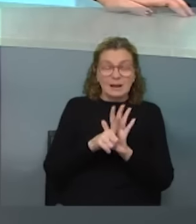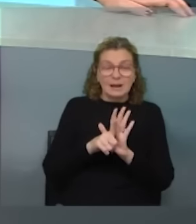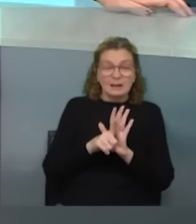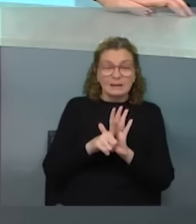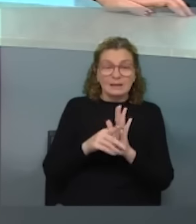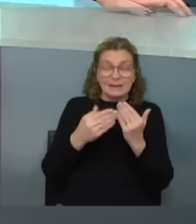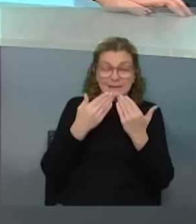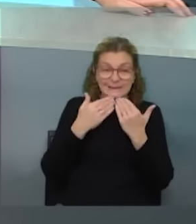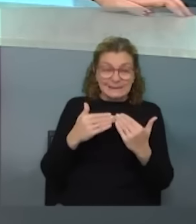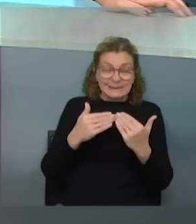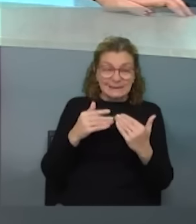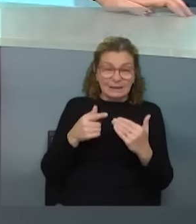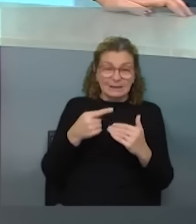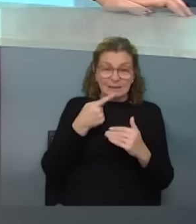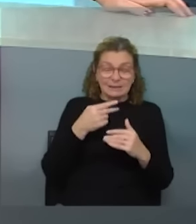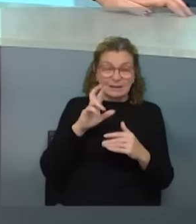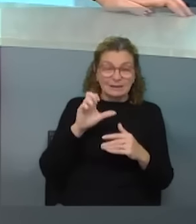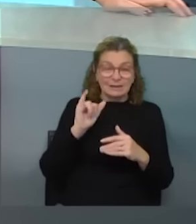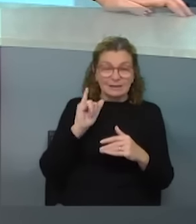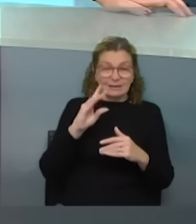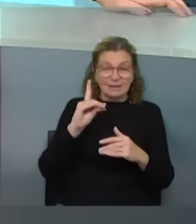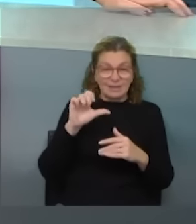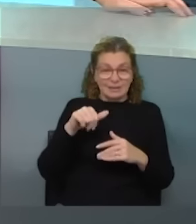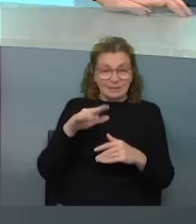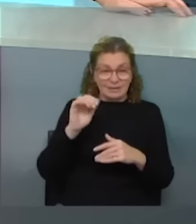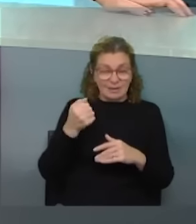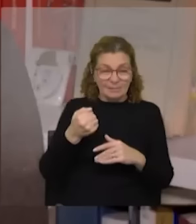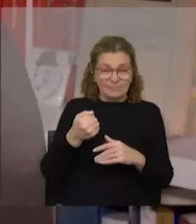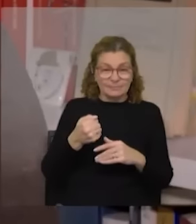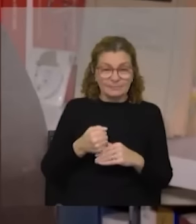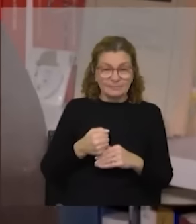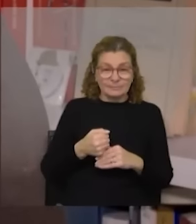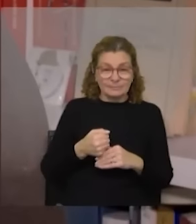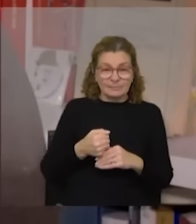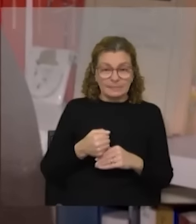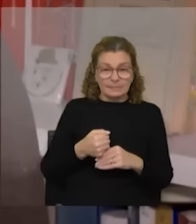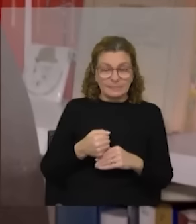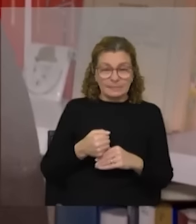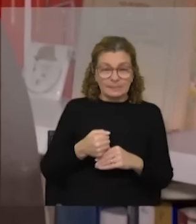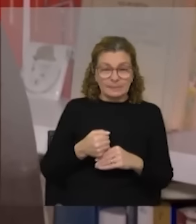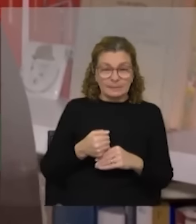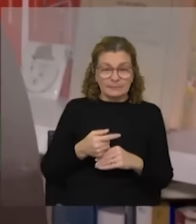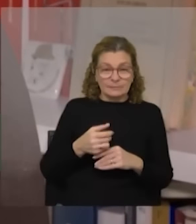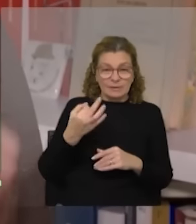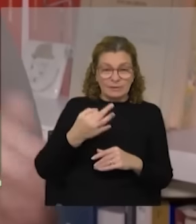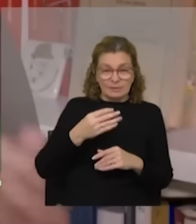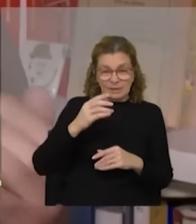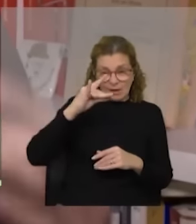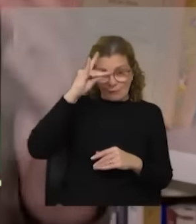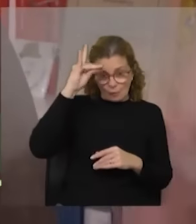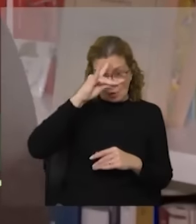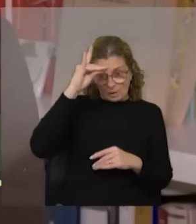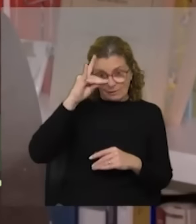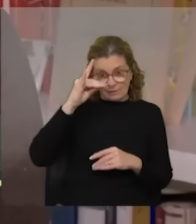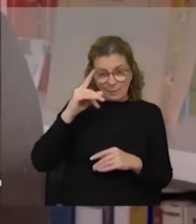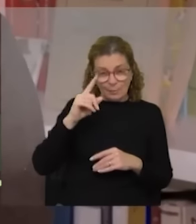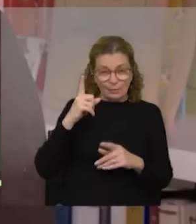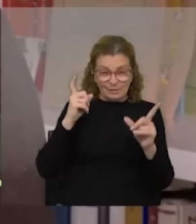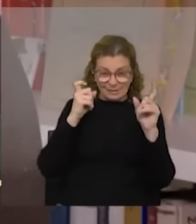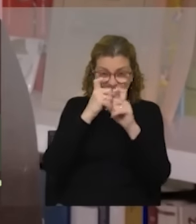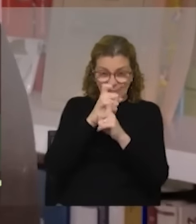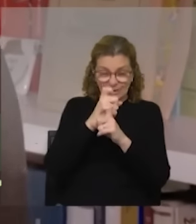que entiende Es lo que corresponde por ser extranjeras eh es cierto Bolivia tiene una legislación muy dura en